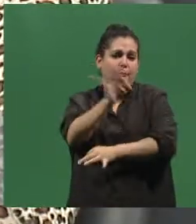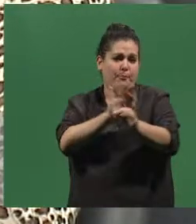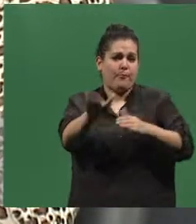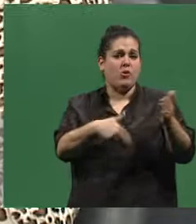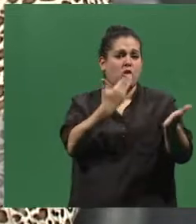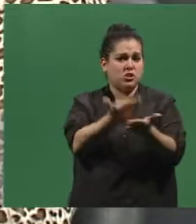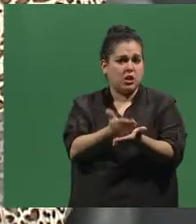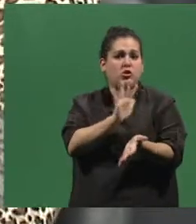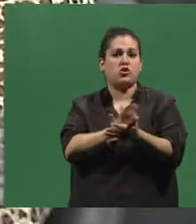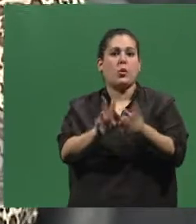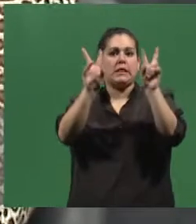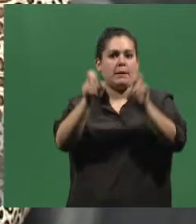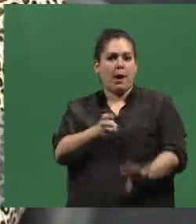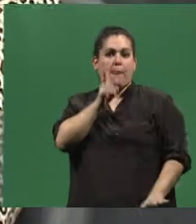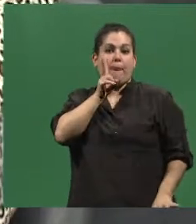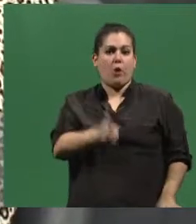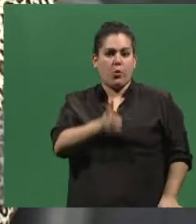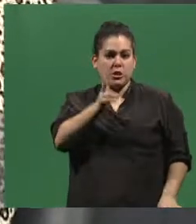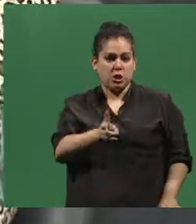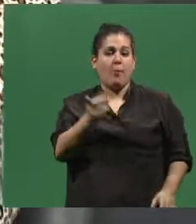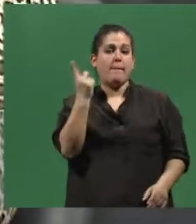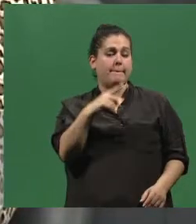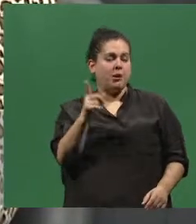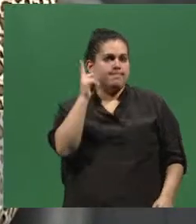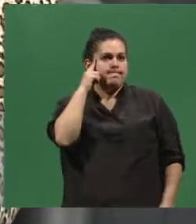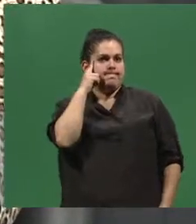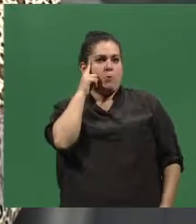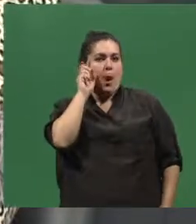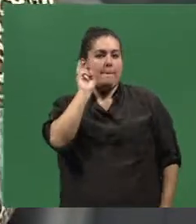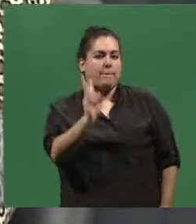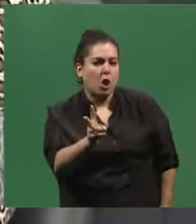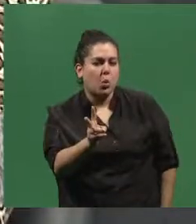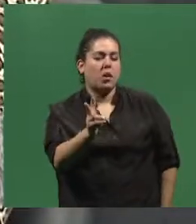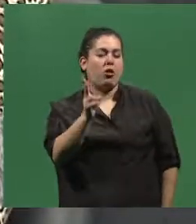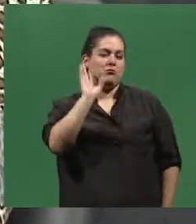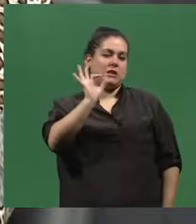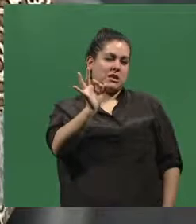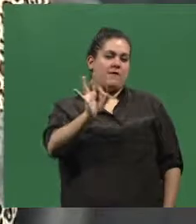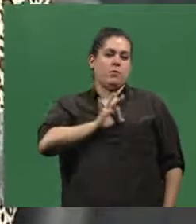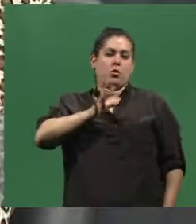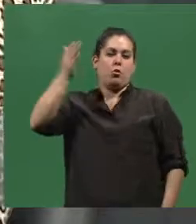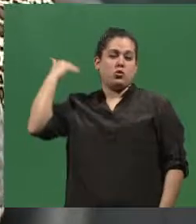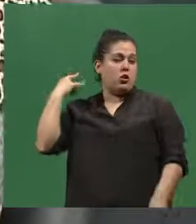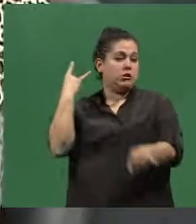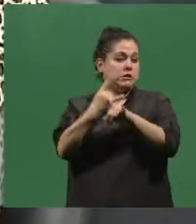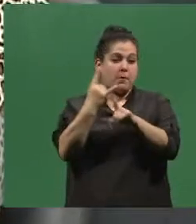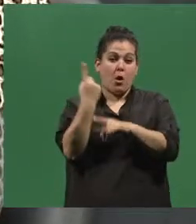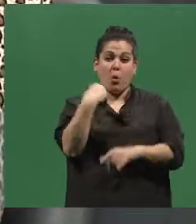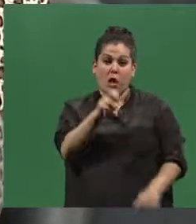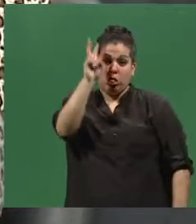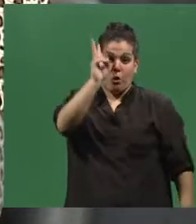que se trabajaba sobre la prohibición. Creemos que prohibir, sabemos desde hace muchos años que lo que se